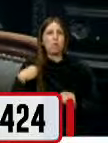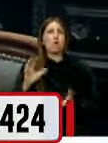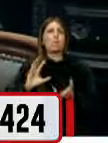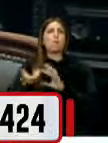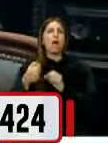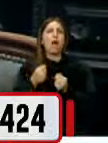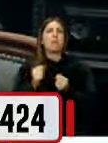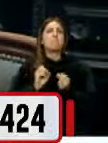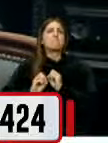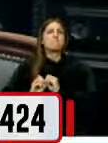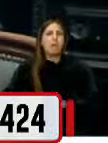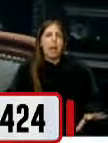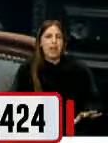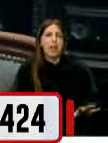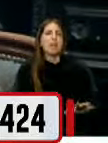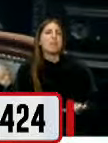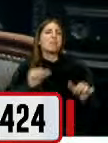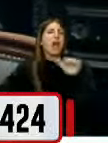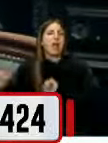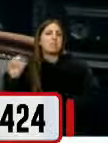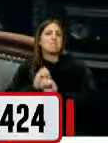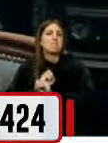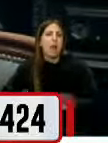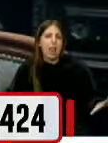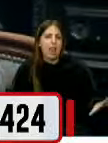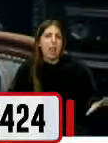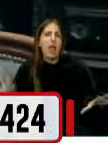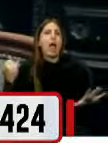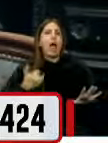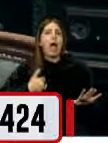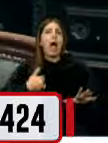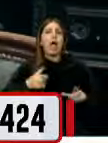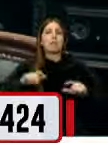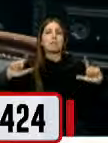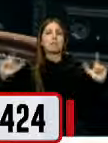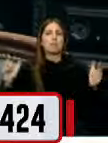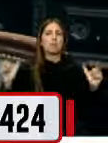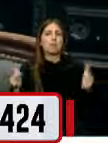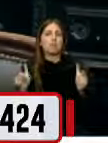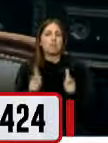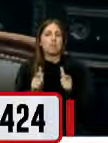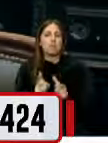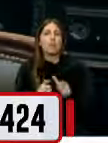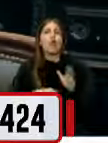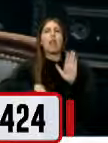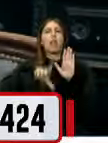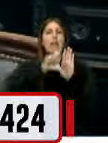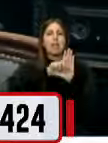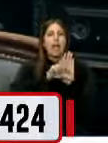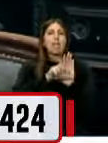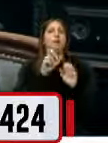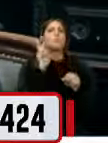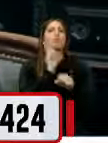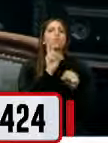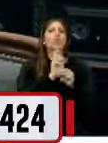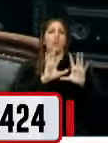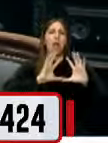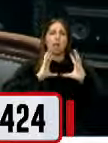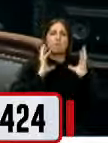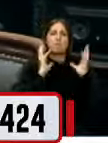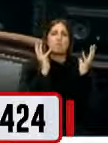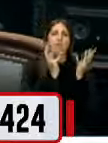tan grave, pero en los próximos meses seguramente va a ser el debate y el gobierno no está haciendo nada para eso. Si no se genera algún programa de